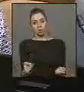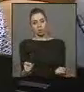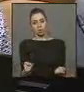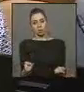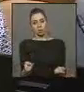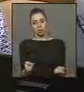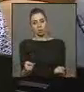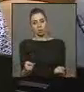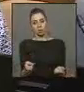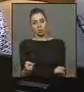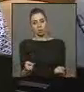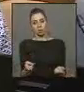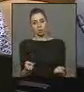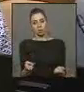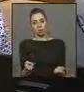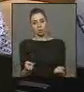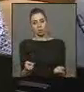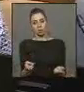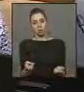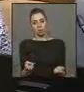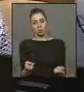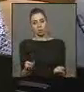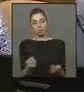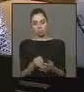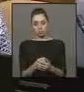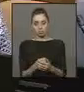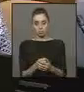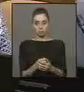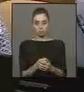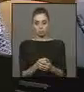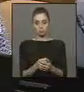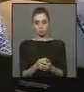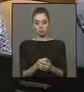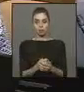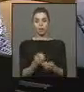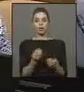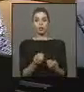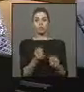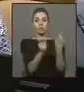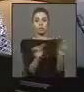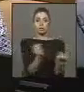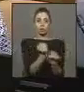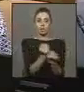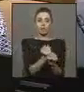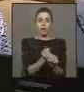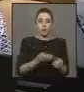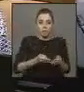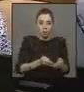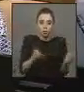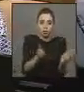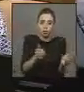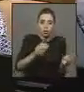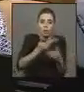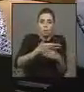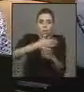que balear a nuestros pescadores artesanales.